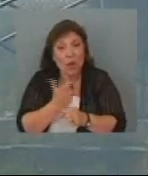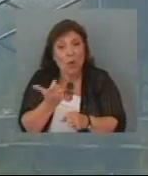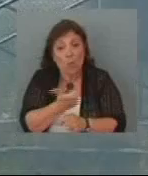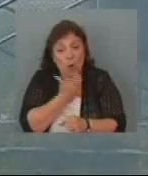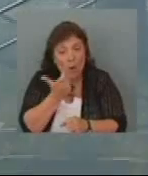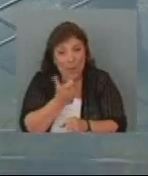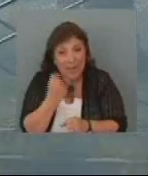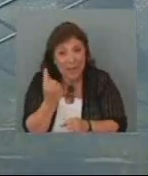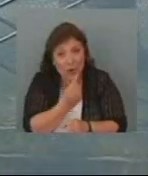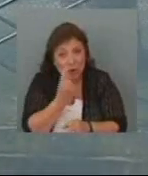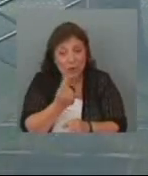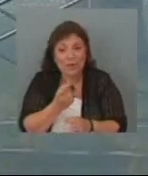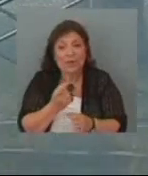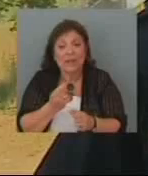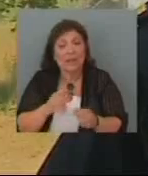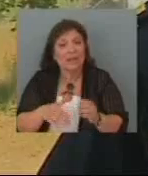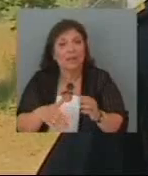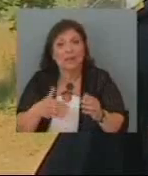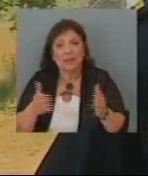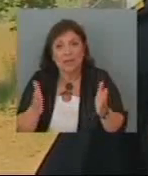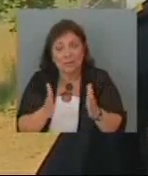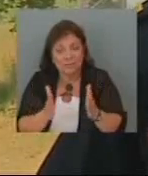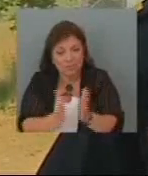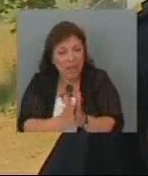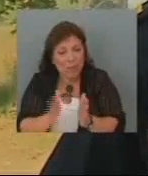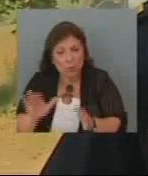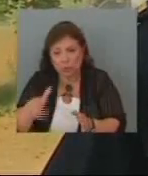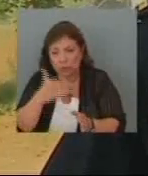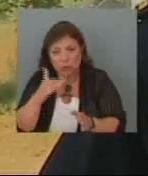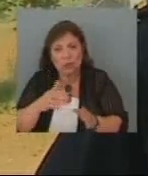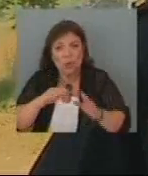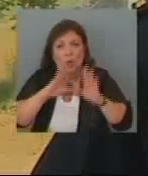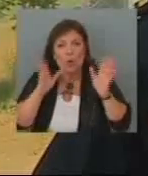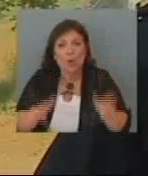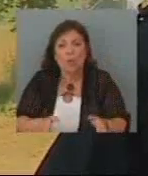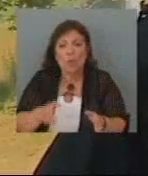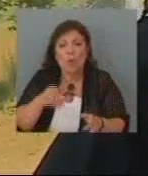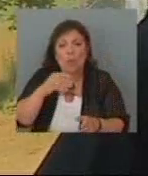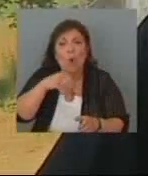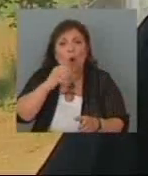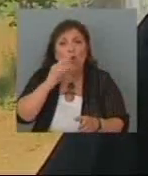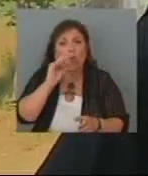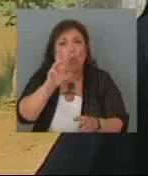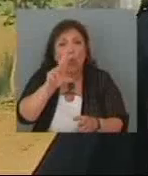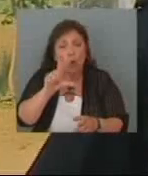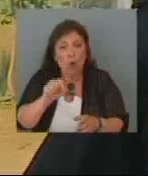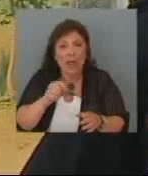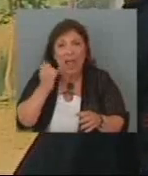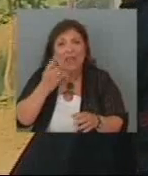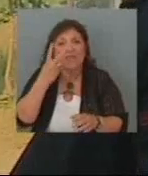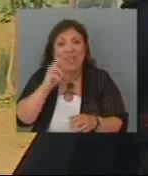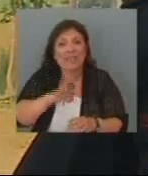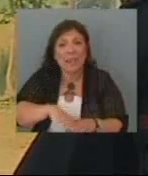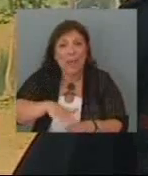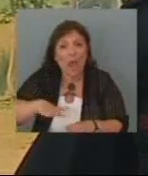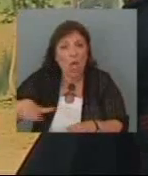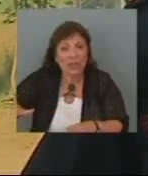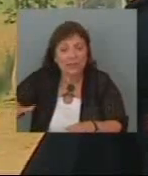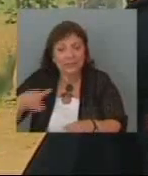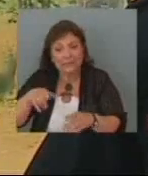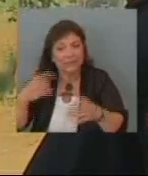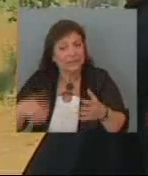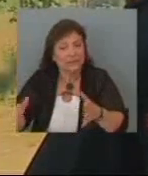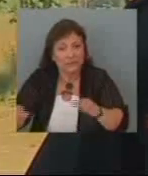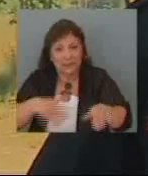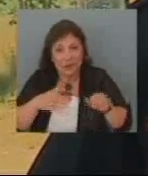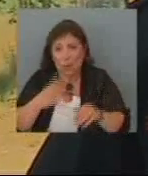bomberos fue la evacuación del módulo que tenemos acá presente, en donde se alojaban 20 menores. Fue precisamente